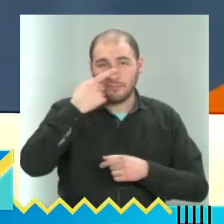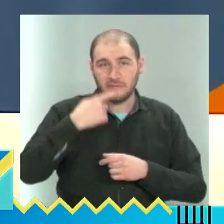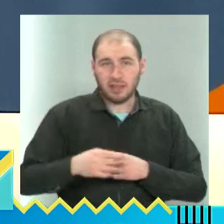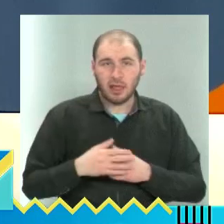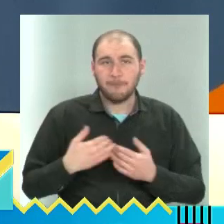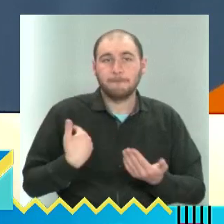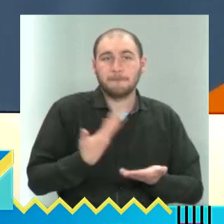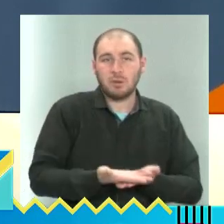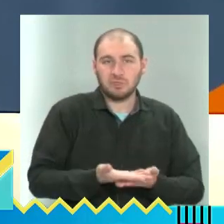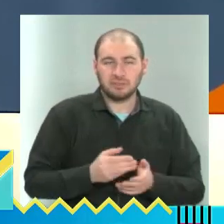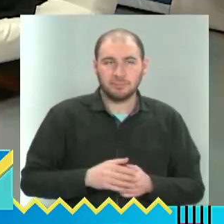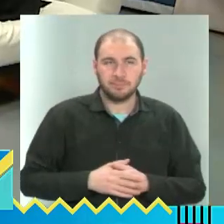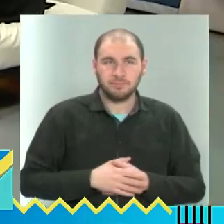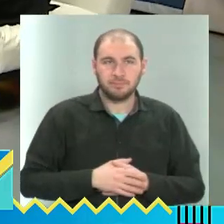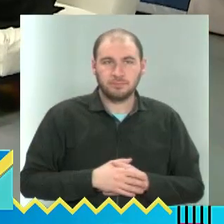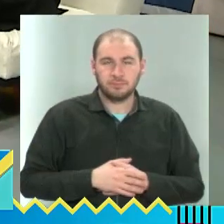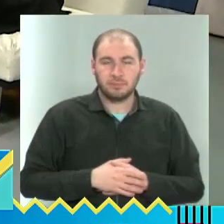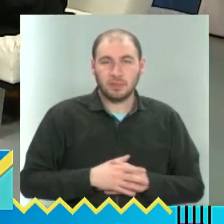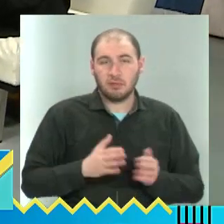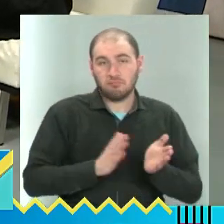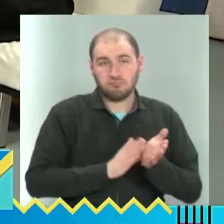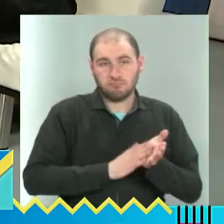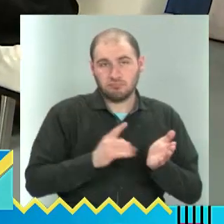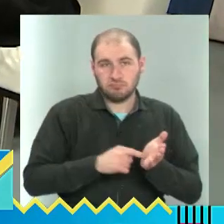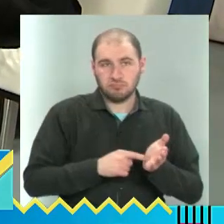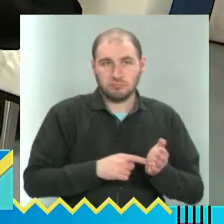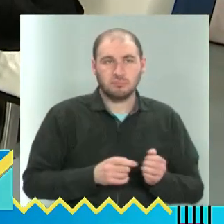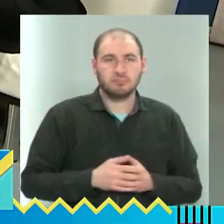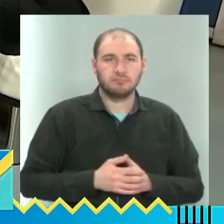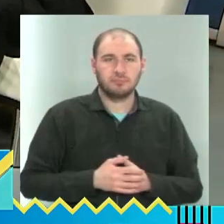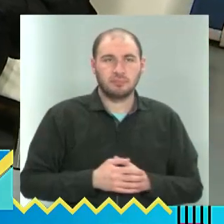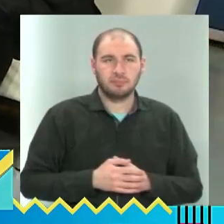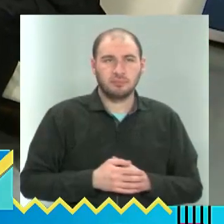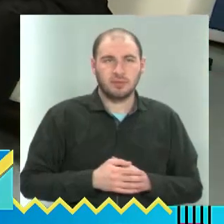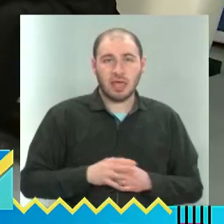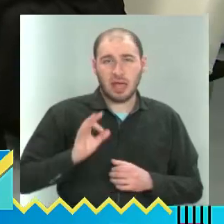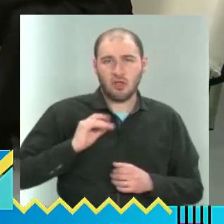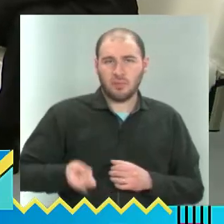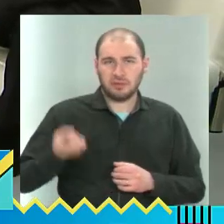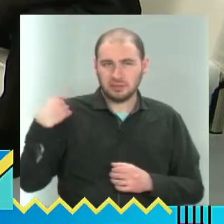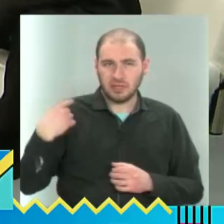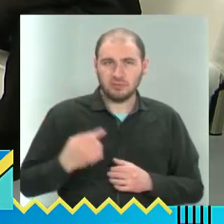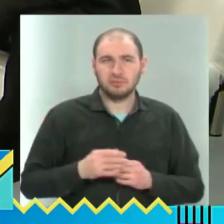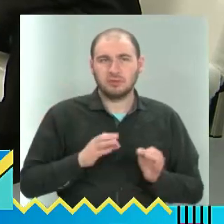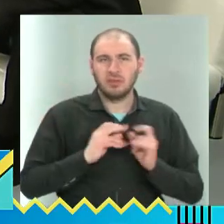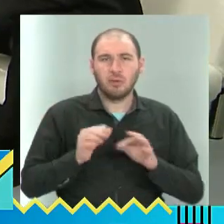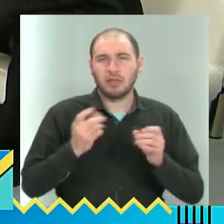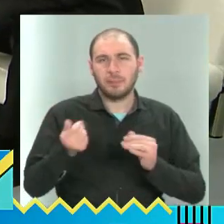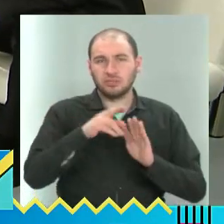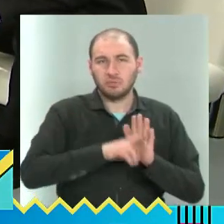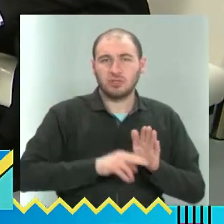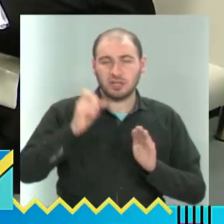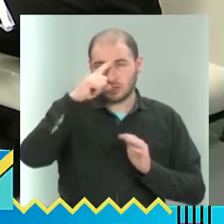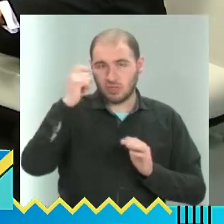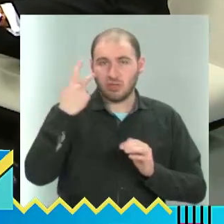una propuesta, digamos, concreta. Bien. El año pasado, cuando se estaba discutiendo el presupuesto